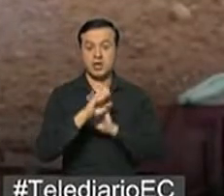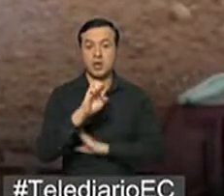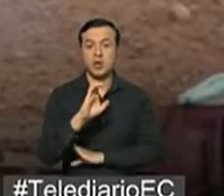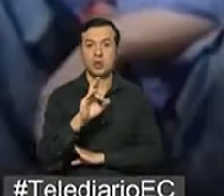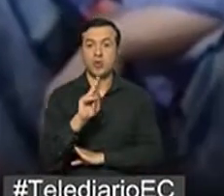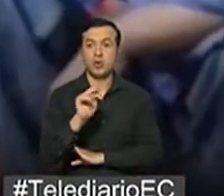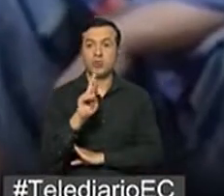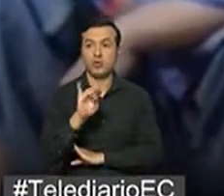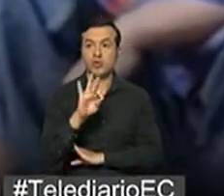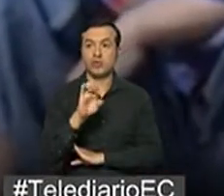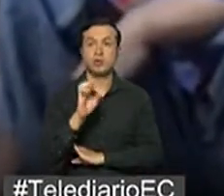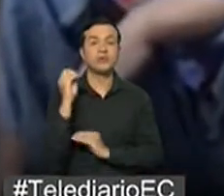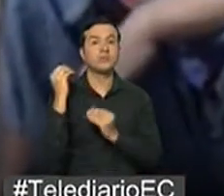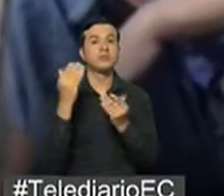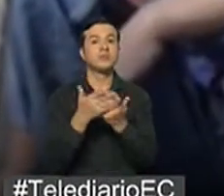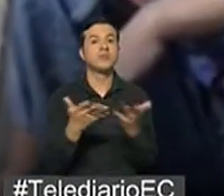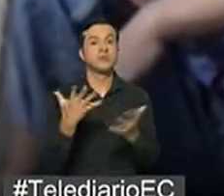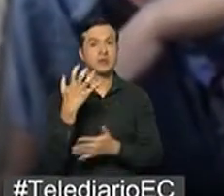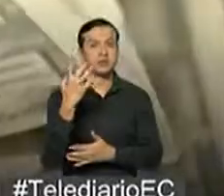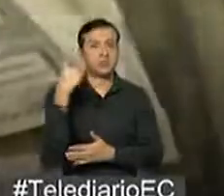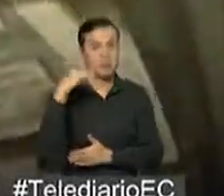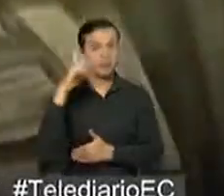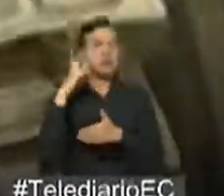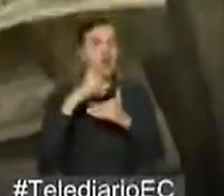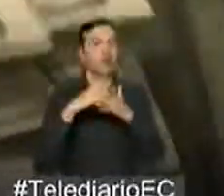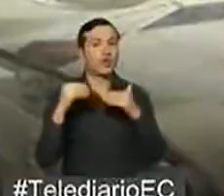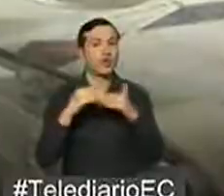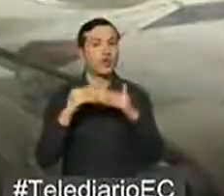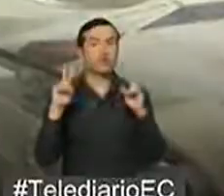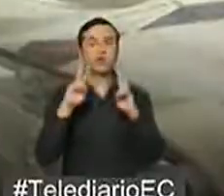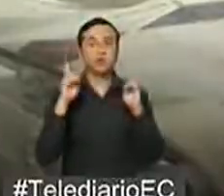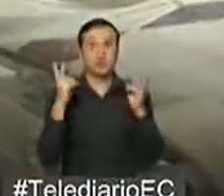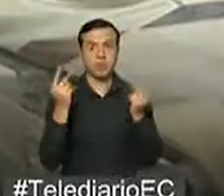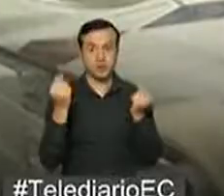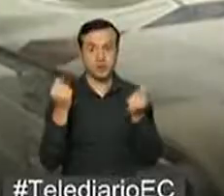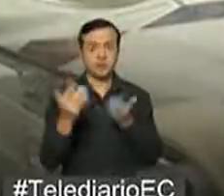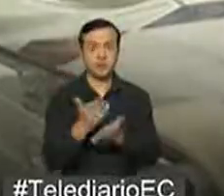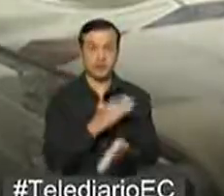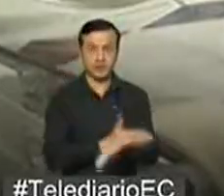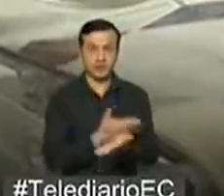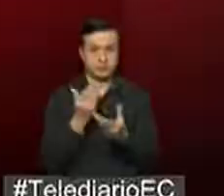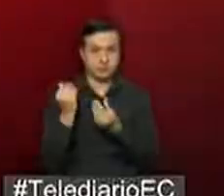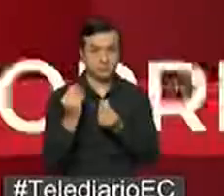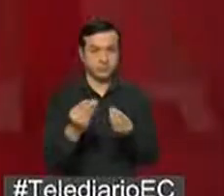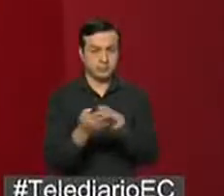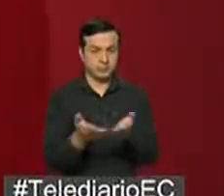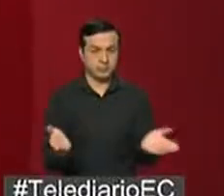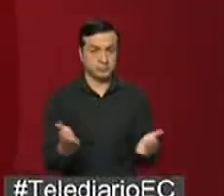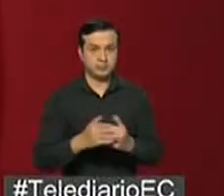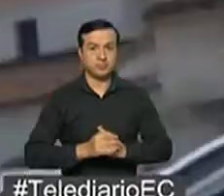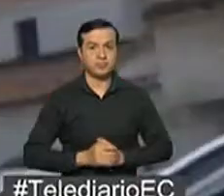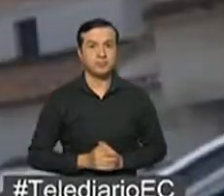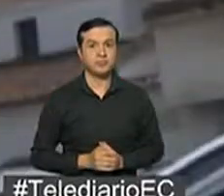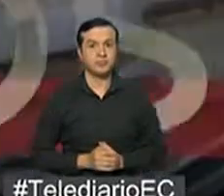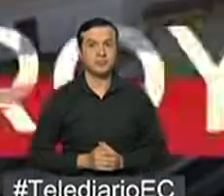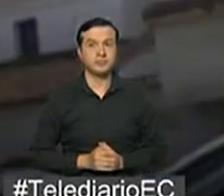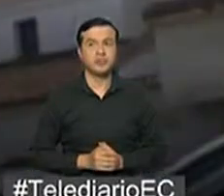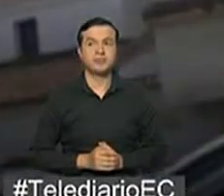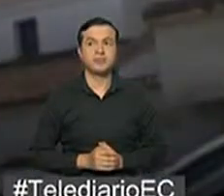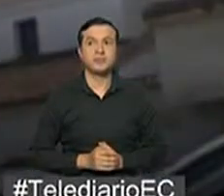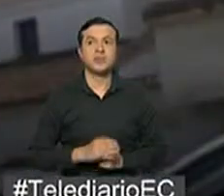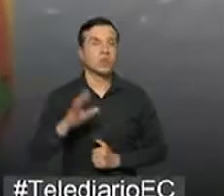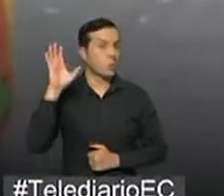entregó al gobierno nacional 15 millones de dólares por concepto de regalías anticipadas cuenca